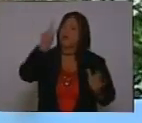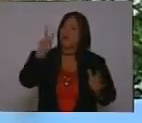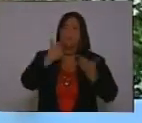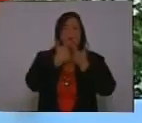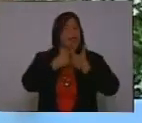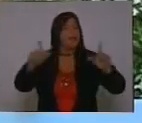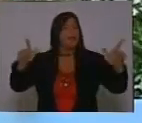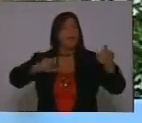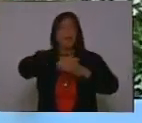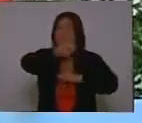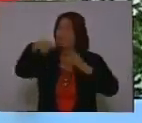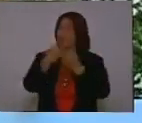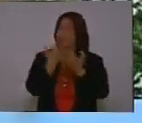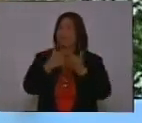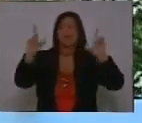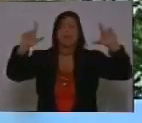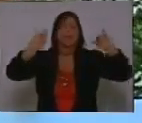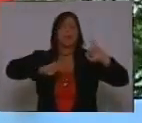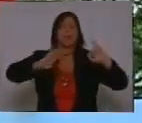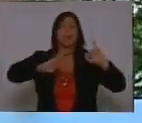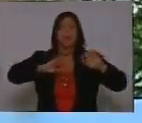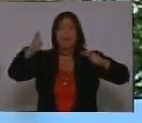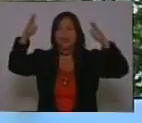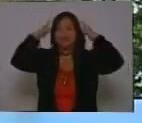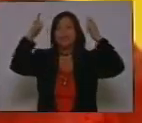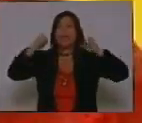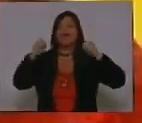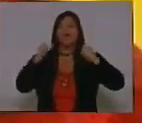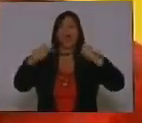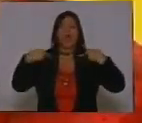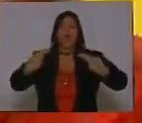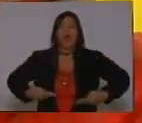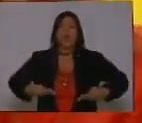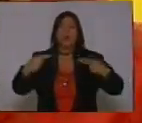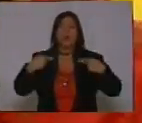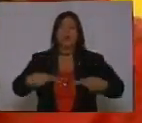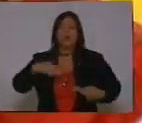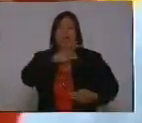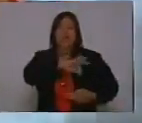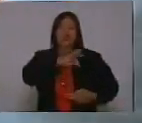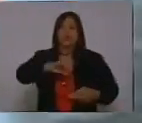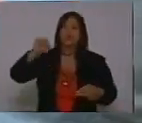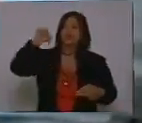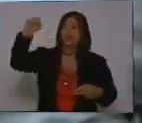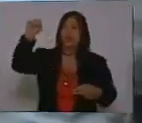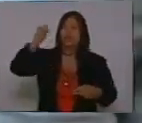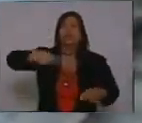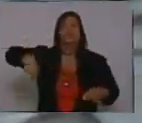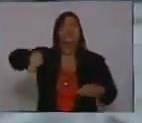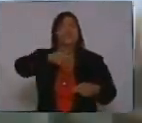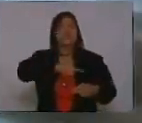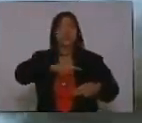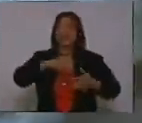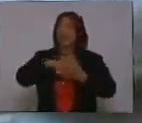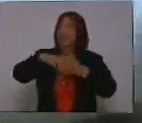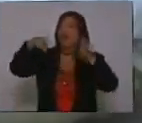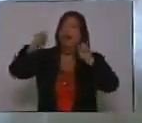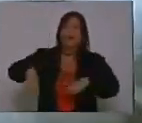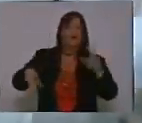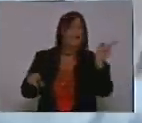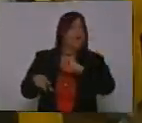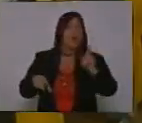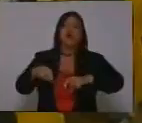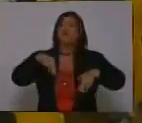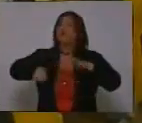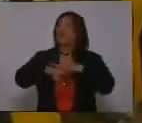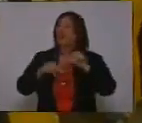libre, soberana, independiente y chavista, humanista y socialista. Nosotros no nos rendiremos, nosotros